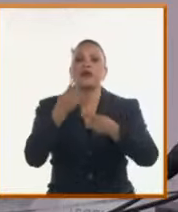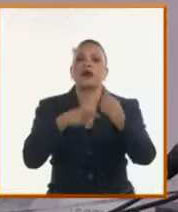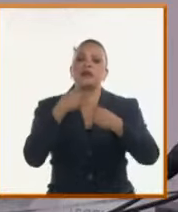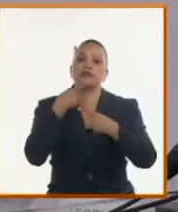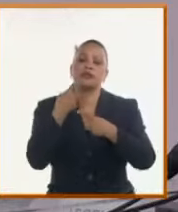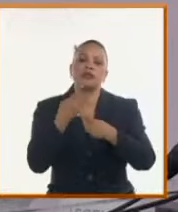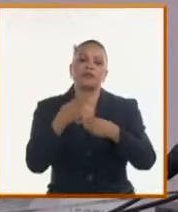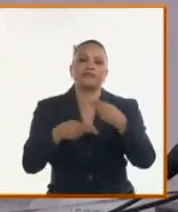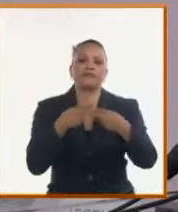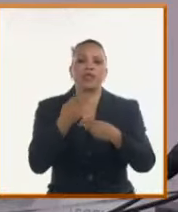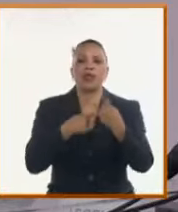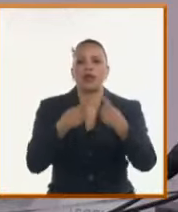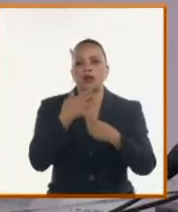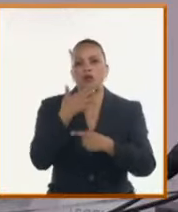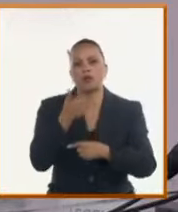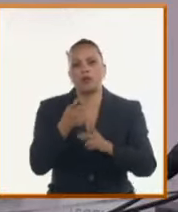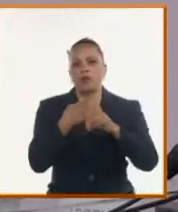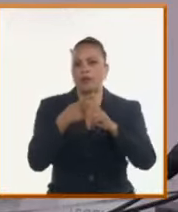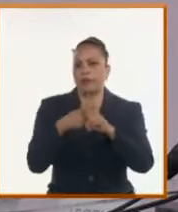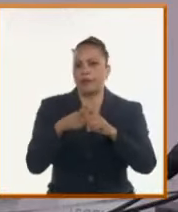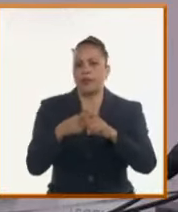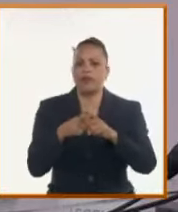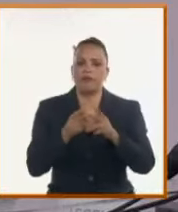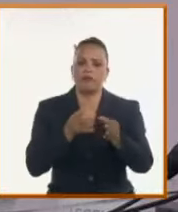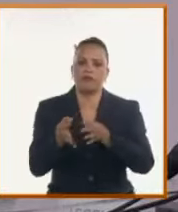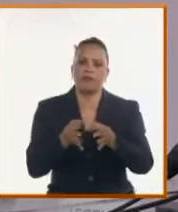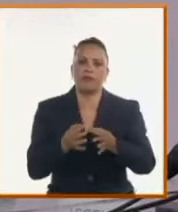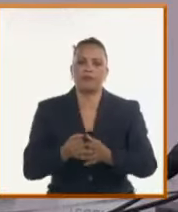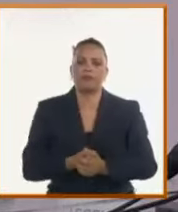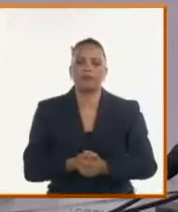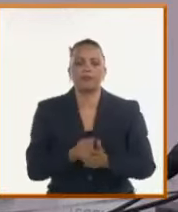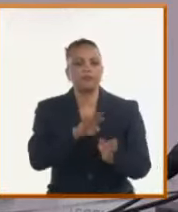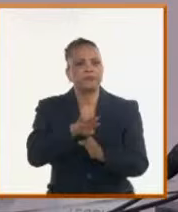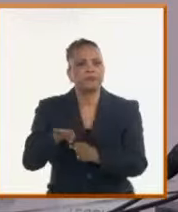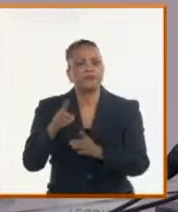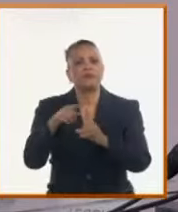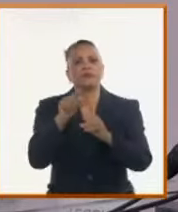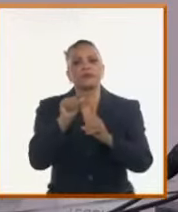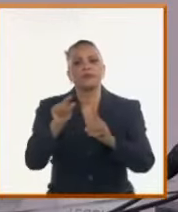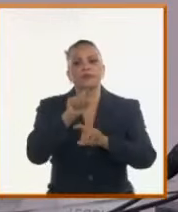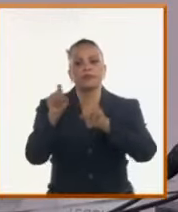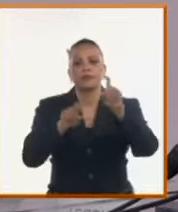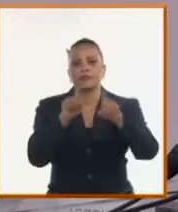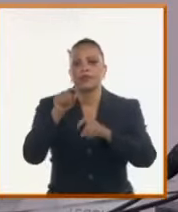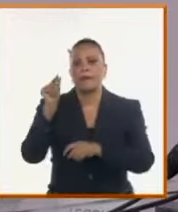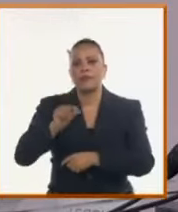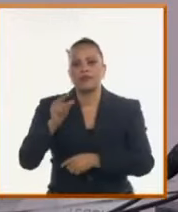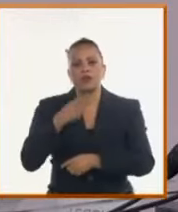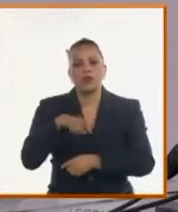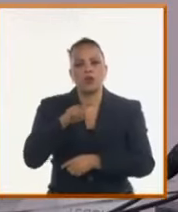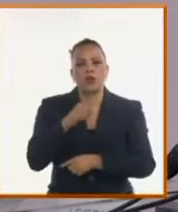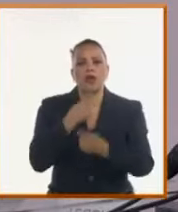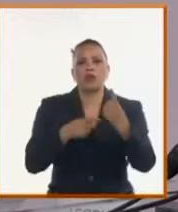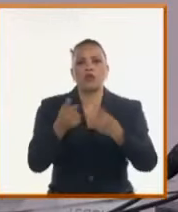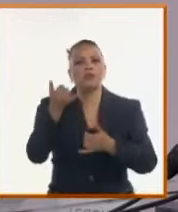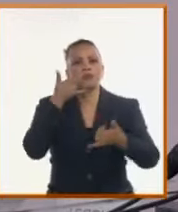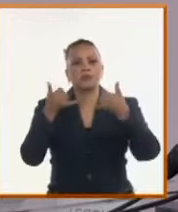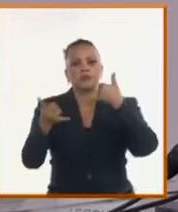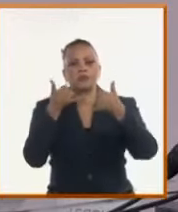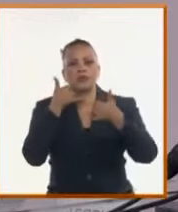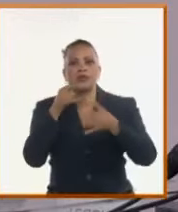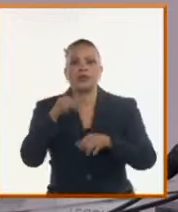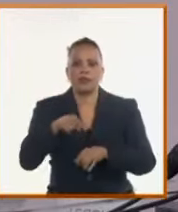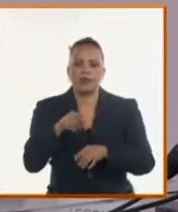respalda Carlos Moreno son algunos de los temas que nos hicieron llegar nuestros internautas escuchemos varias de las llamadas telefónicas que